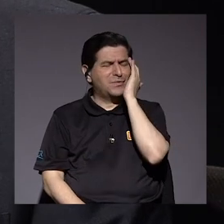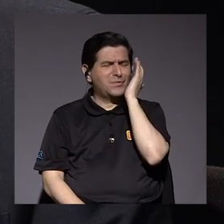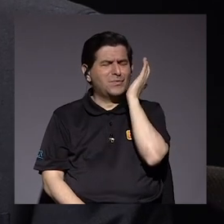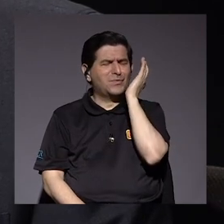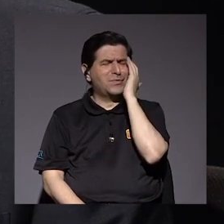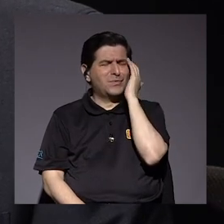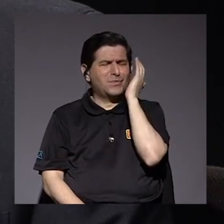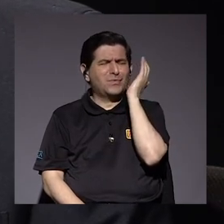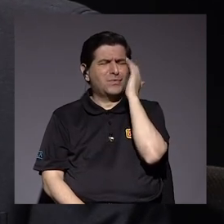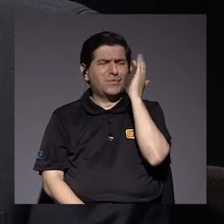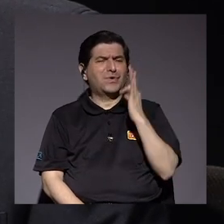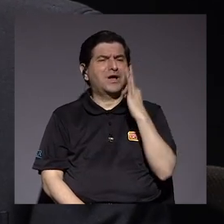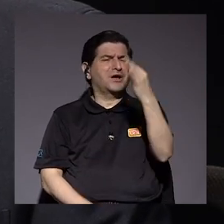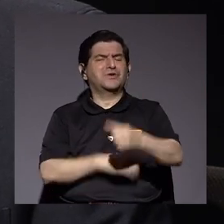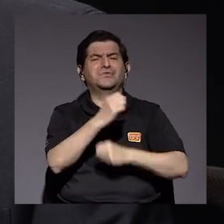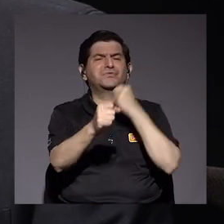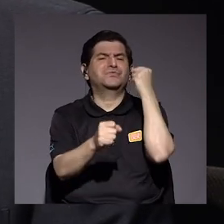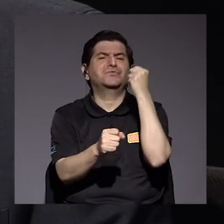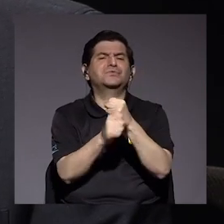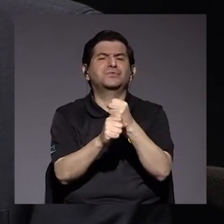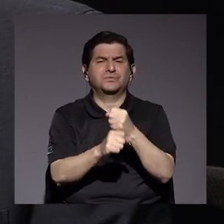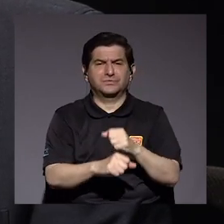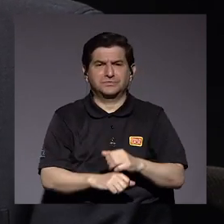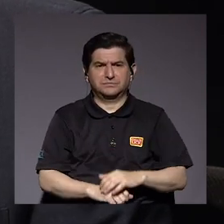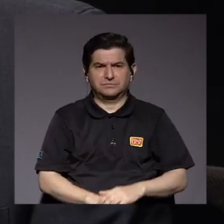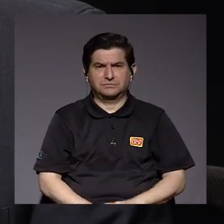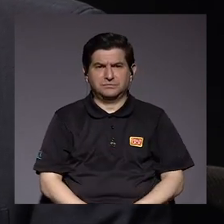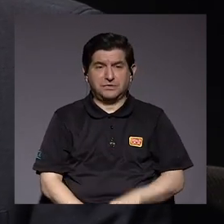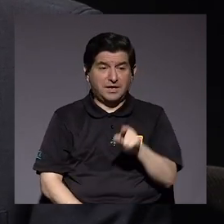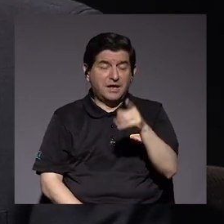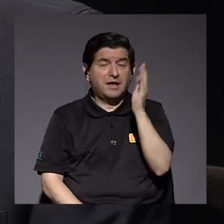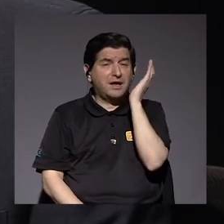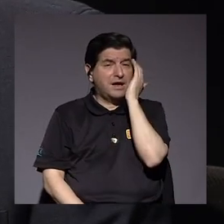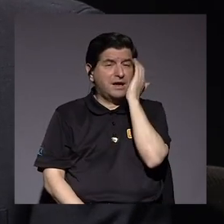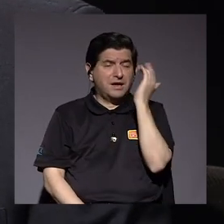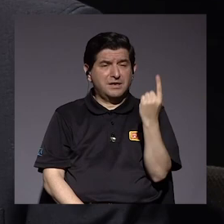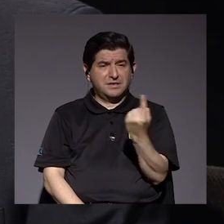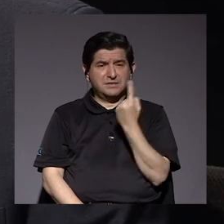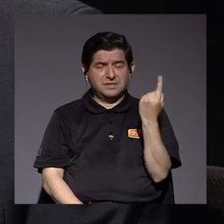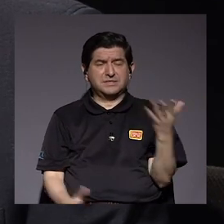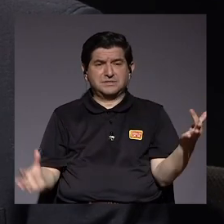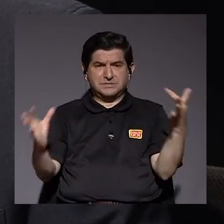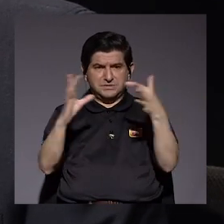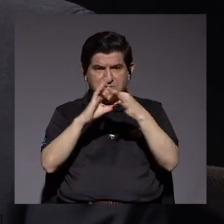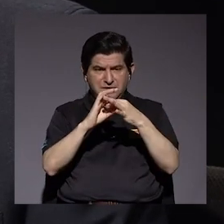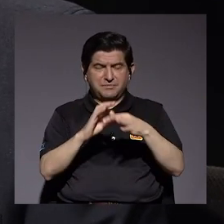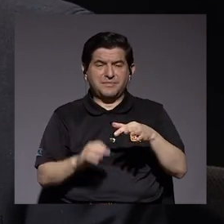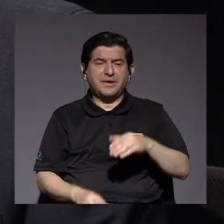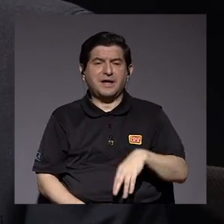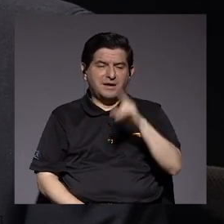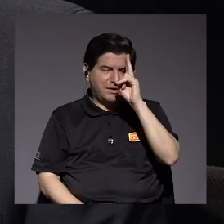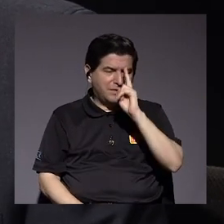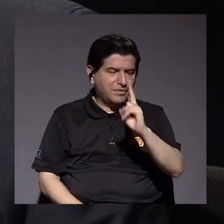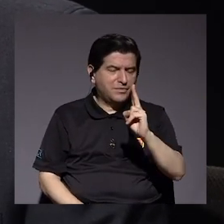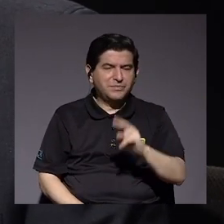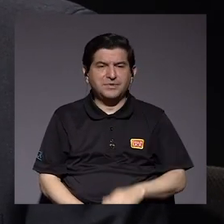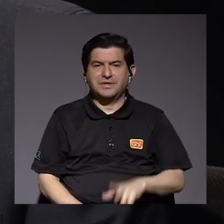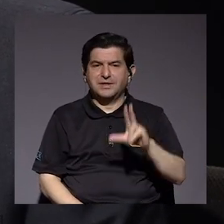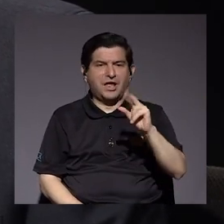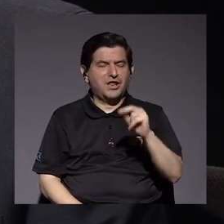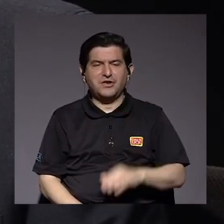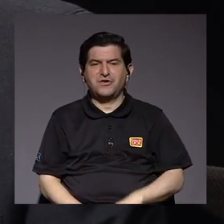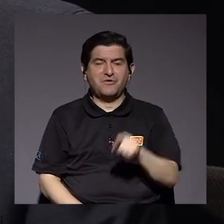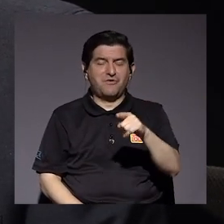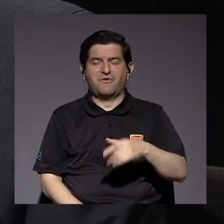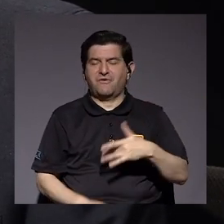sabiduría en los próximos años y esa sabiduría siempre va unida a la sencillez no va